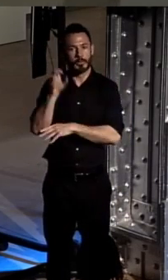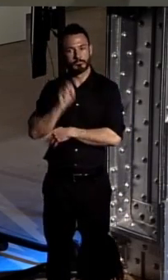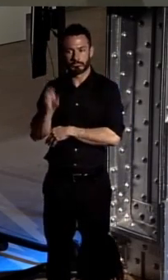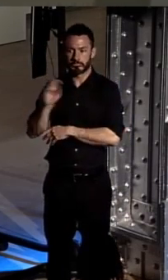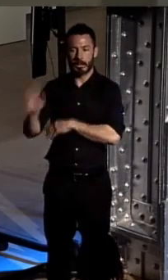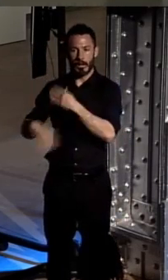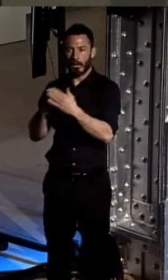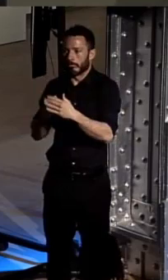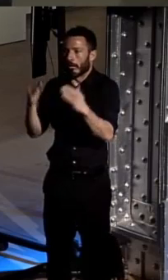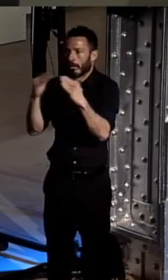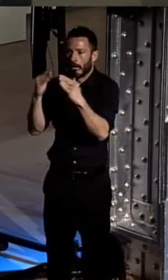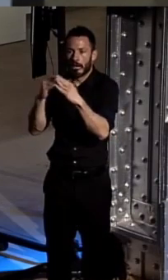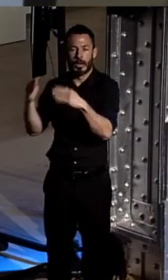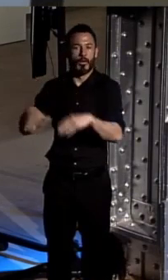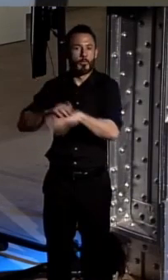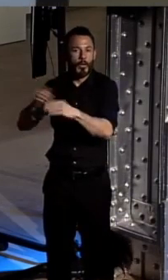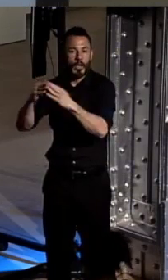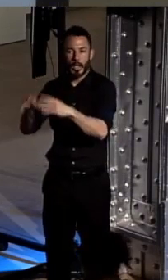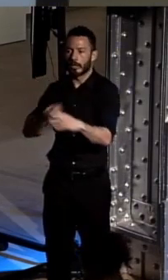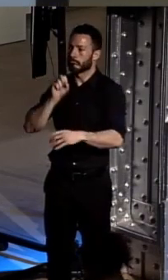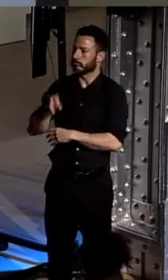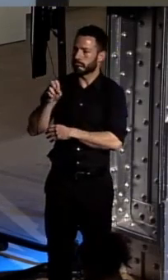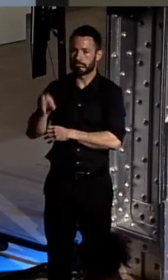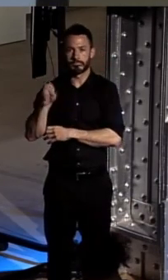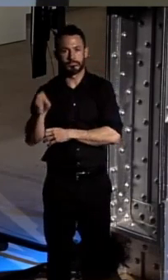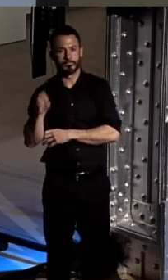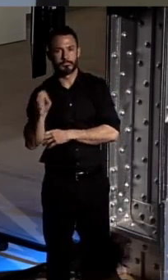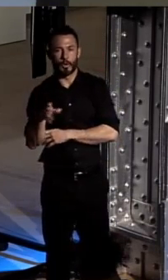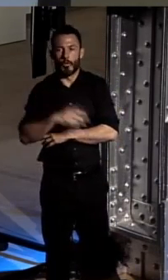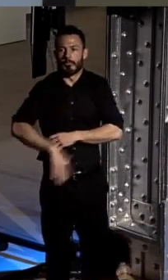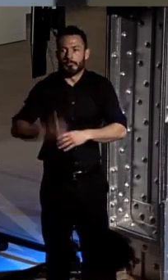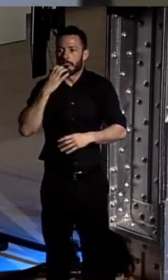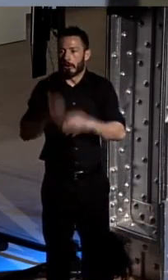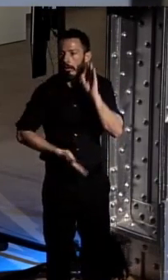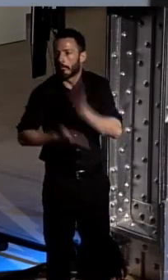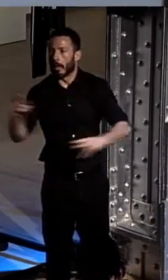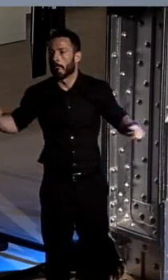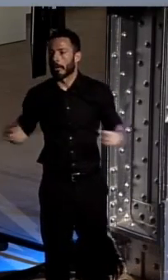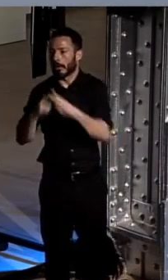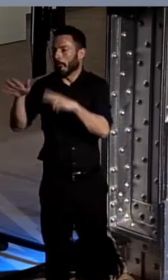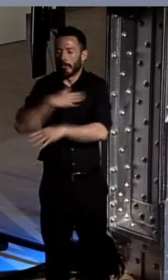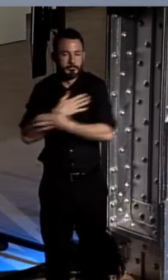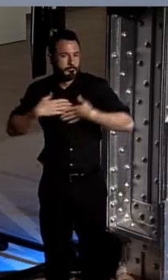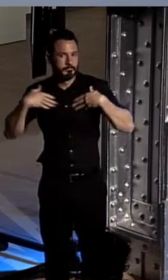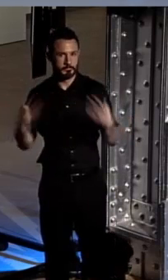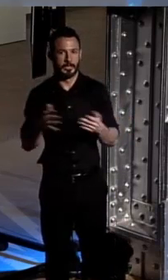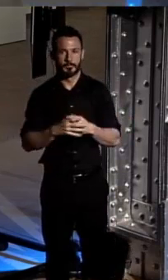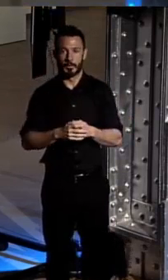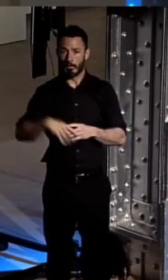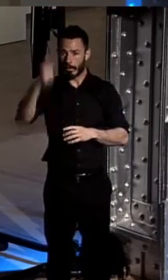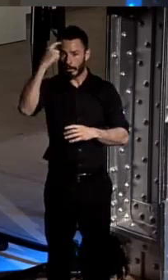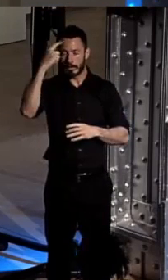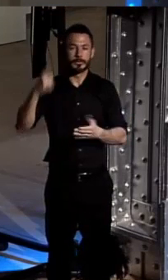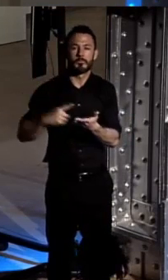sus casas o a la casa de un amigo, o que salen de aquí y se van en una ruta hacia París o hacia cualquier otro lugar. Tenemos una infinitud de mapas